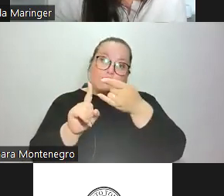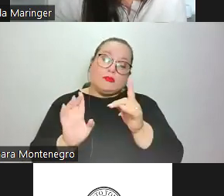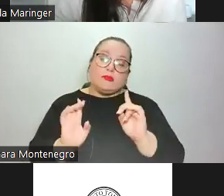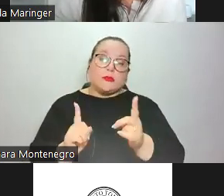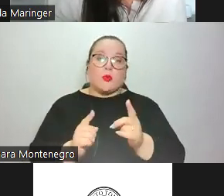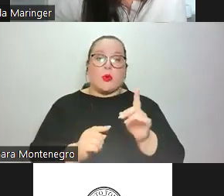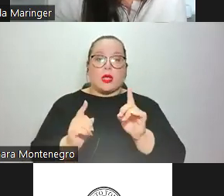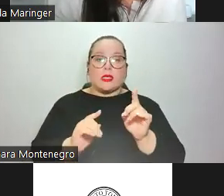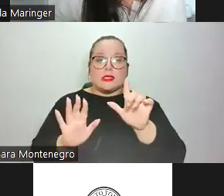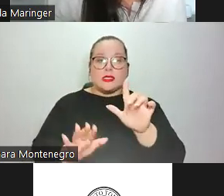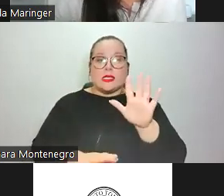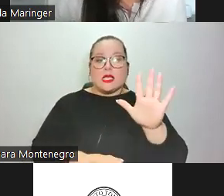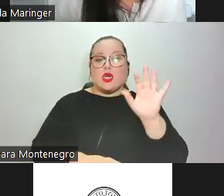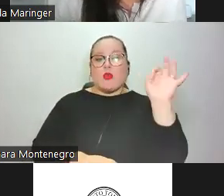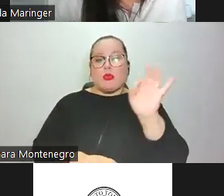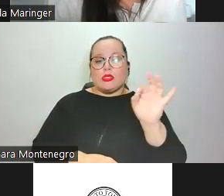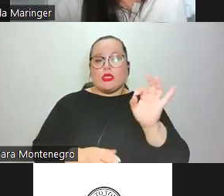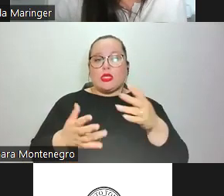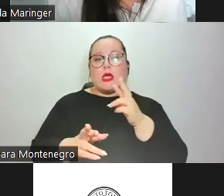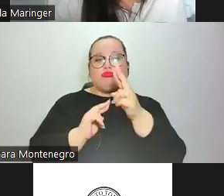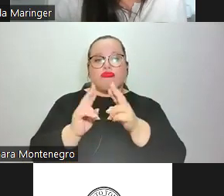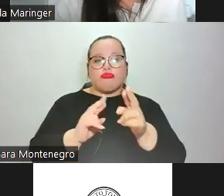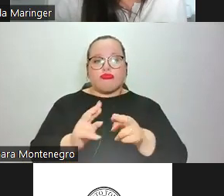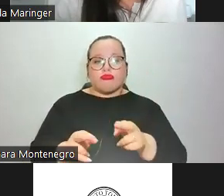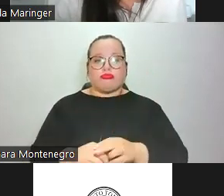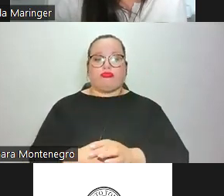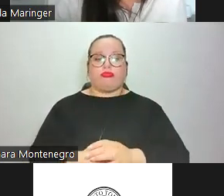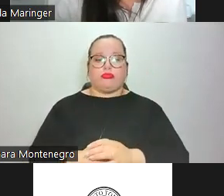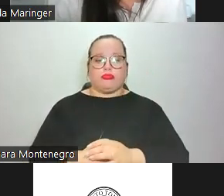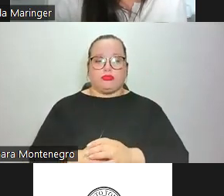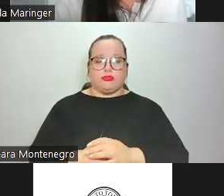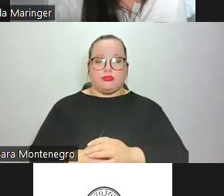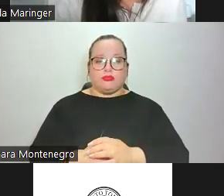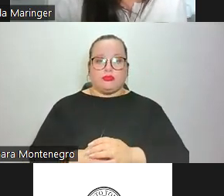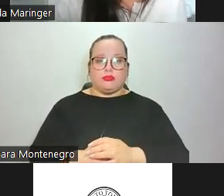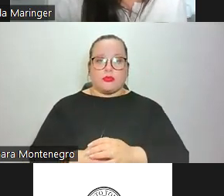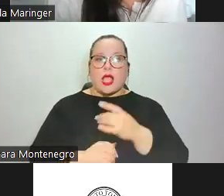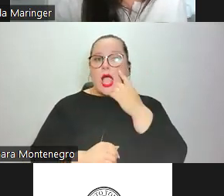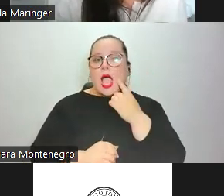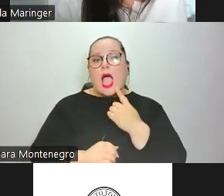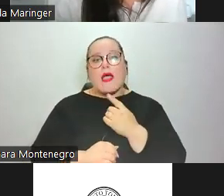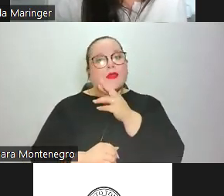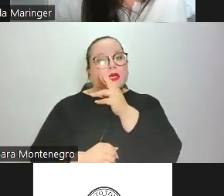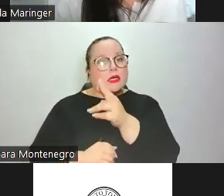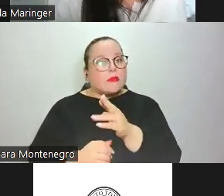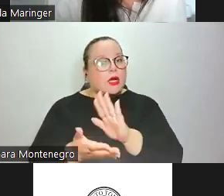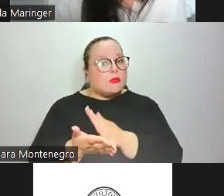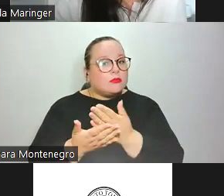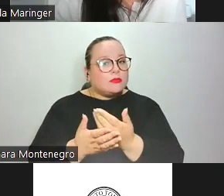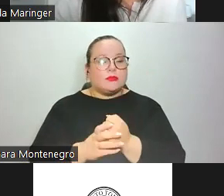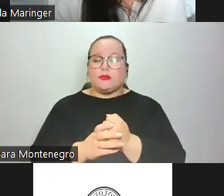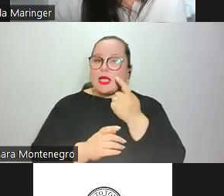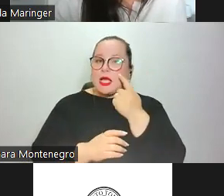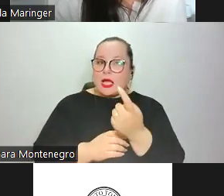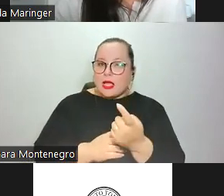respondido el 75% de los participantes. Y vamos a ver, a ver, a ver, a ver. Recuerden que tienen que